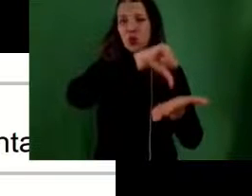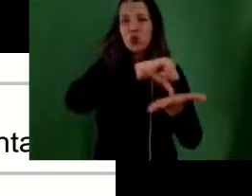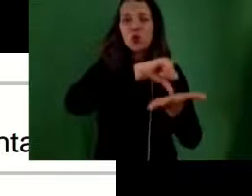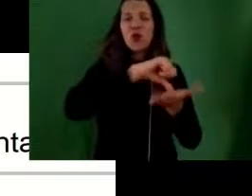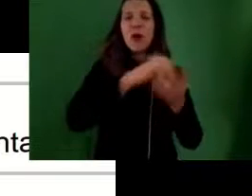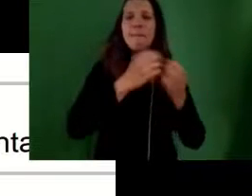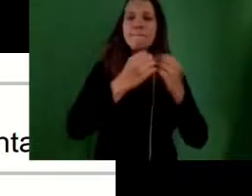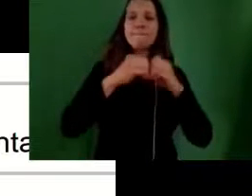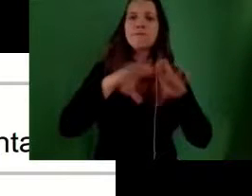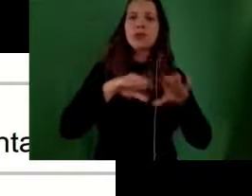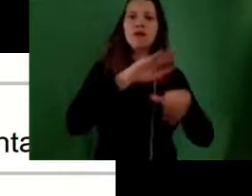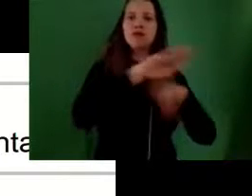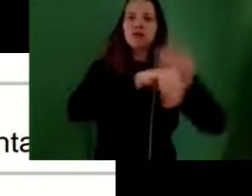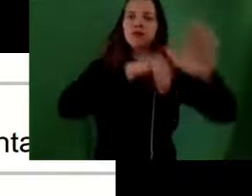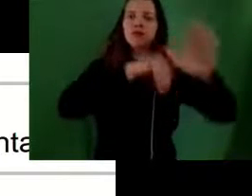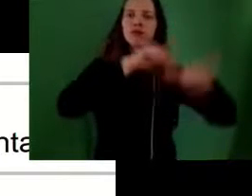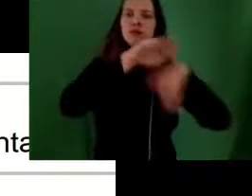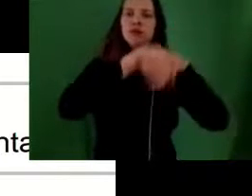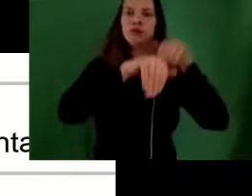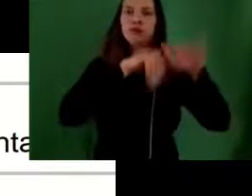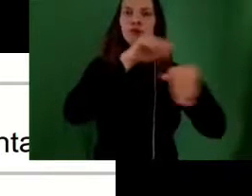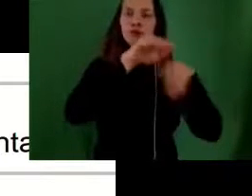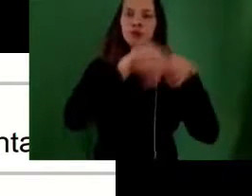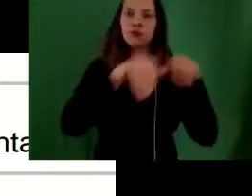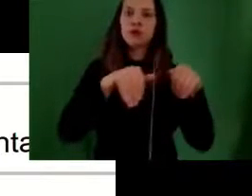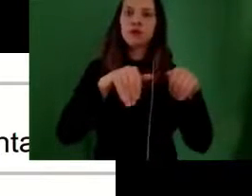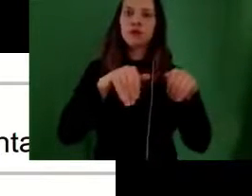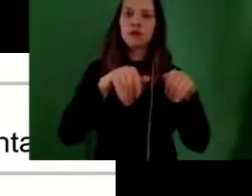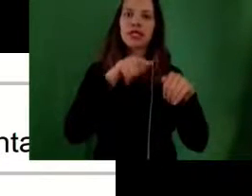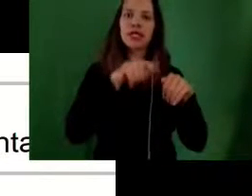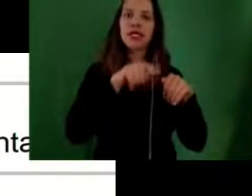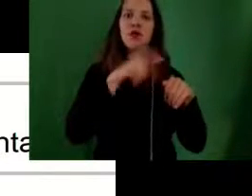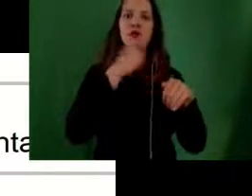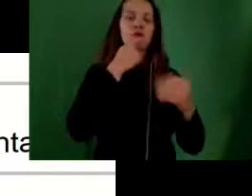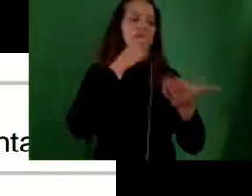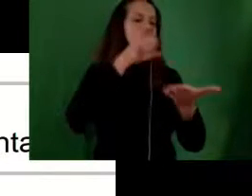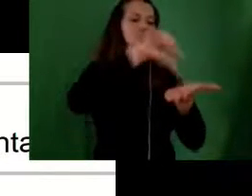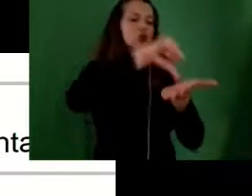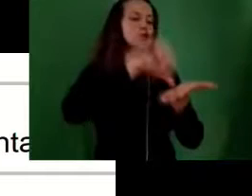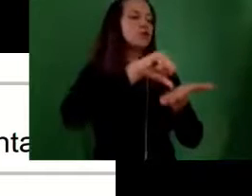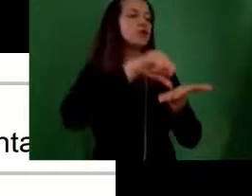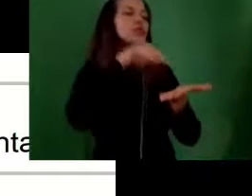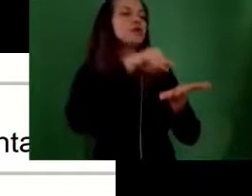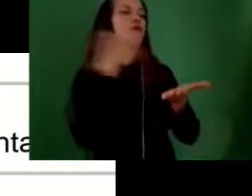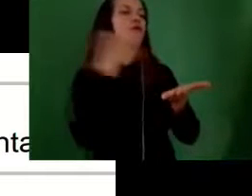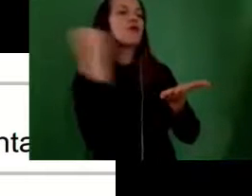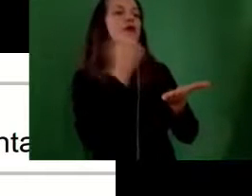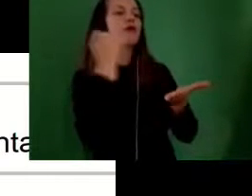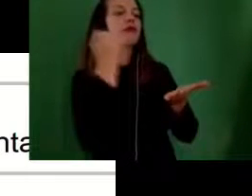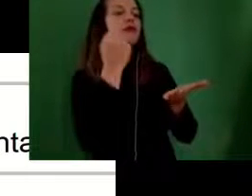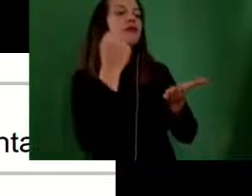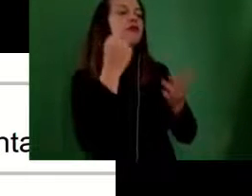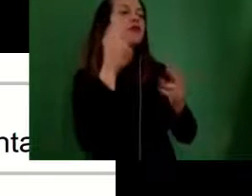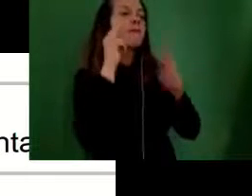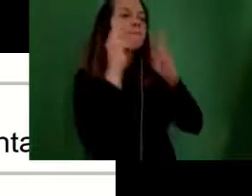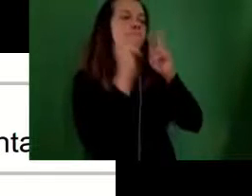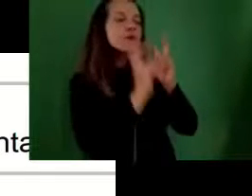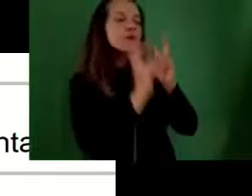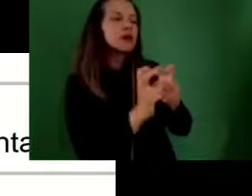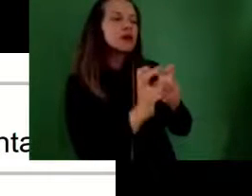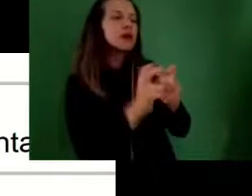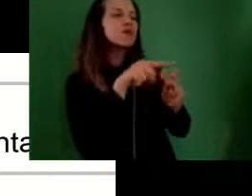que la ciudad es algo que no es estático. La ciudad es algo que va cambiando día a